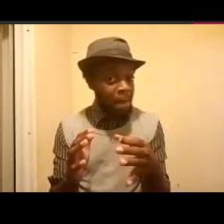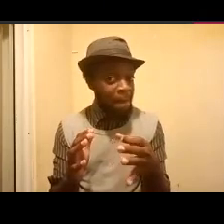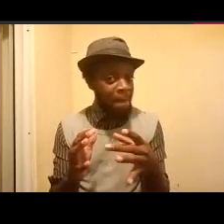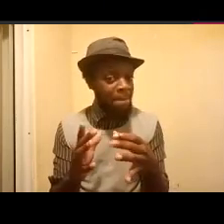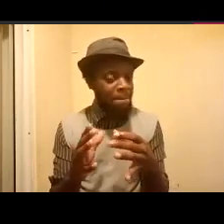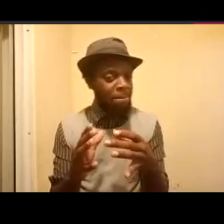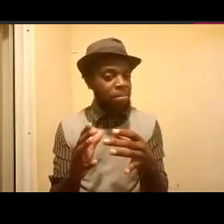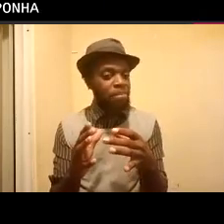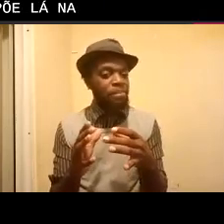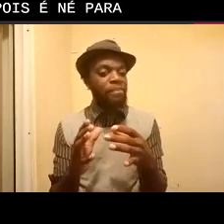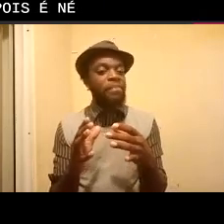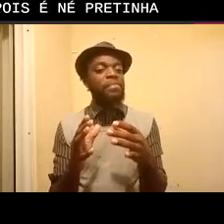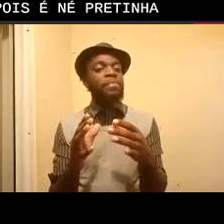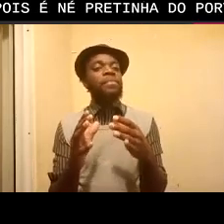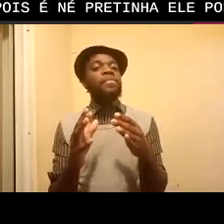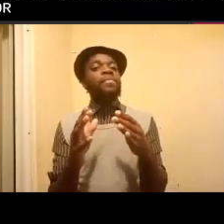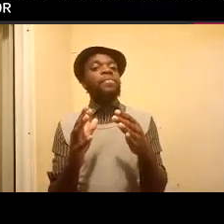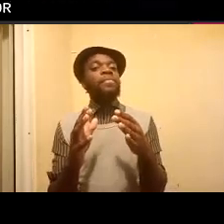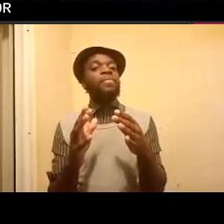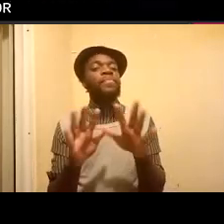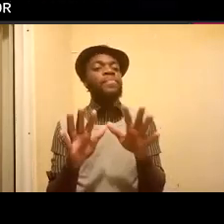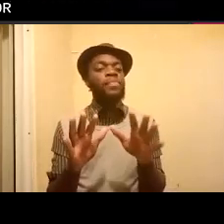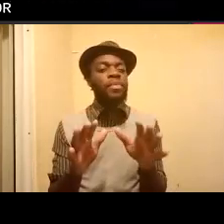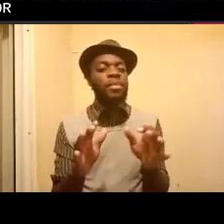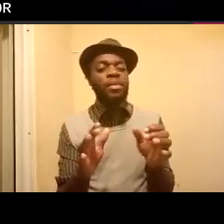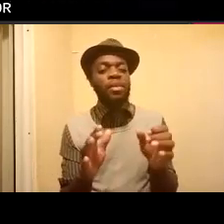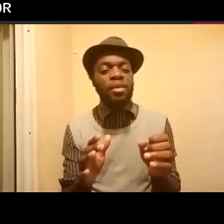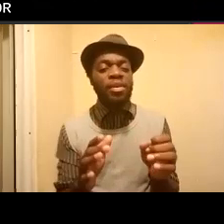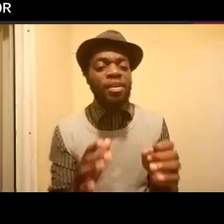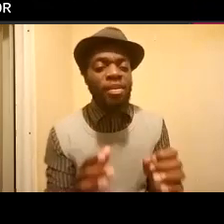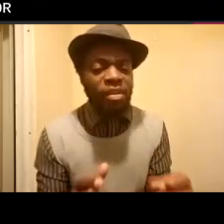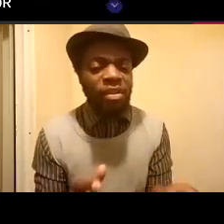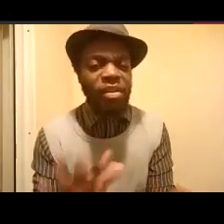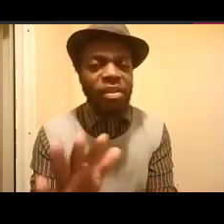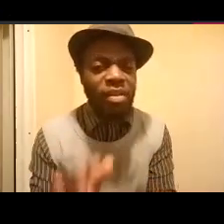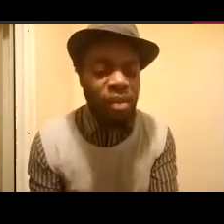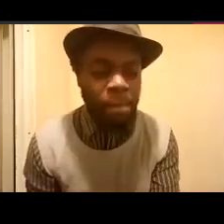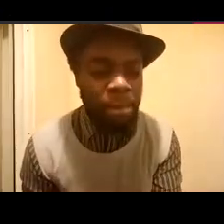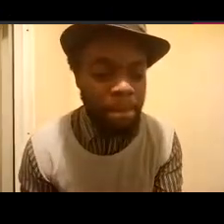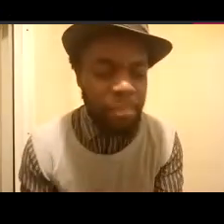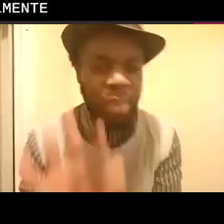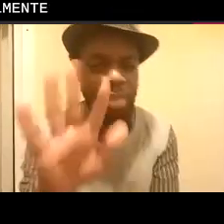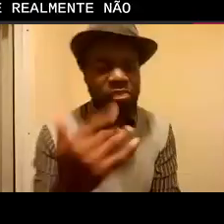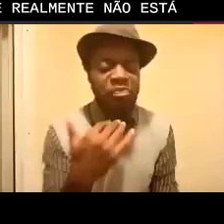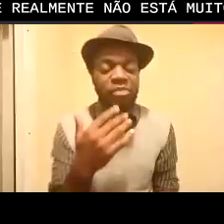¿Me puede repetir, por favor, que se escucha bien lejana su voz?